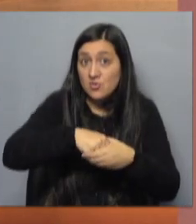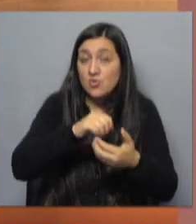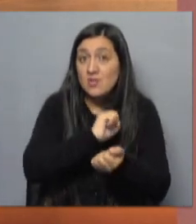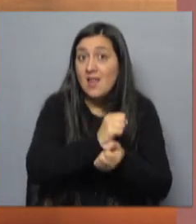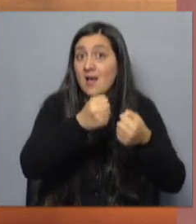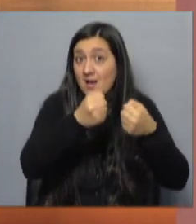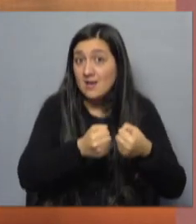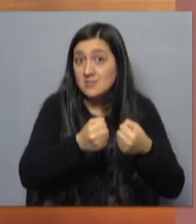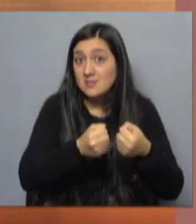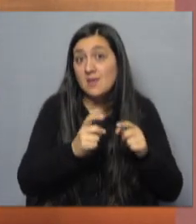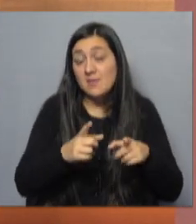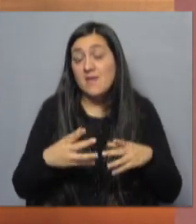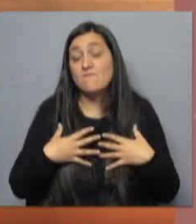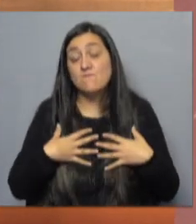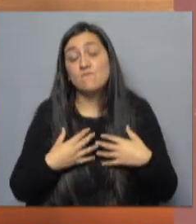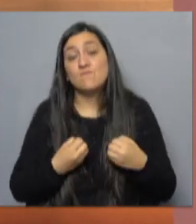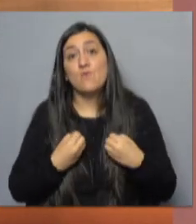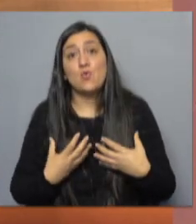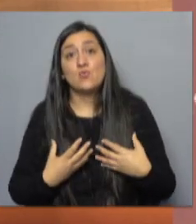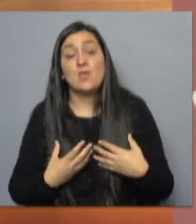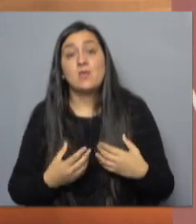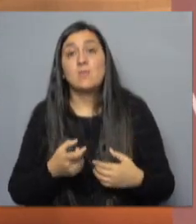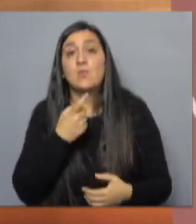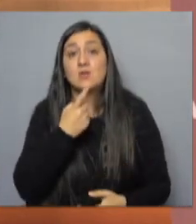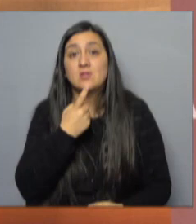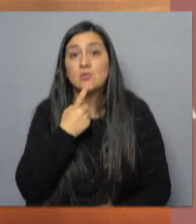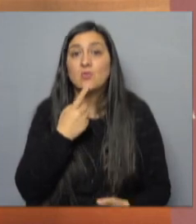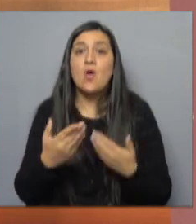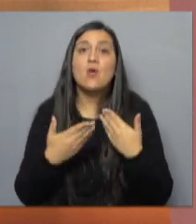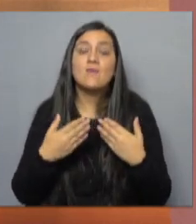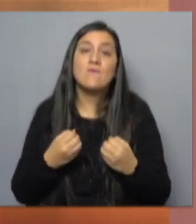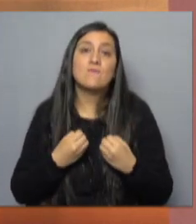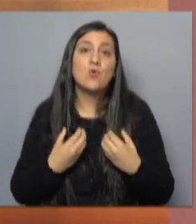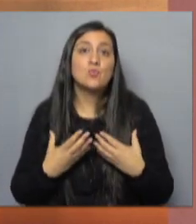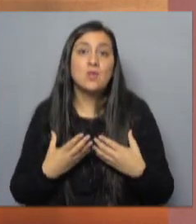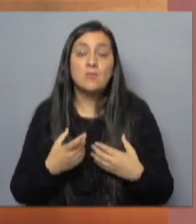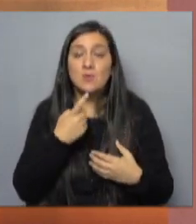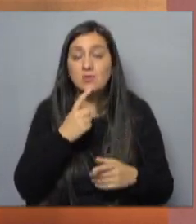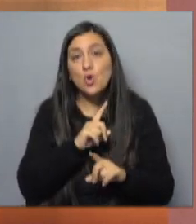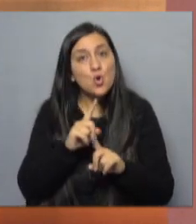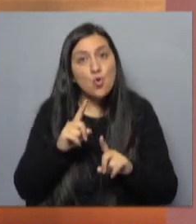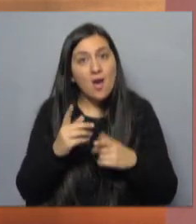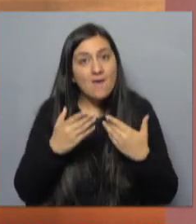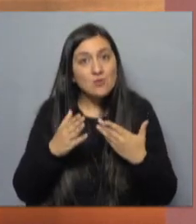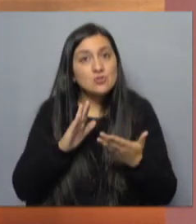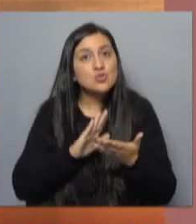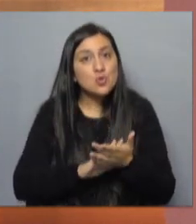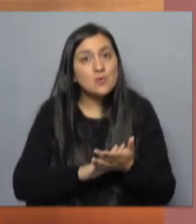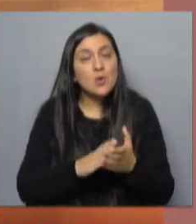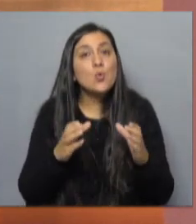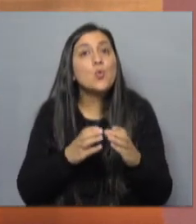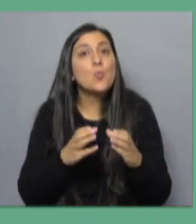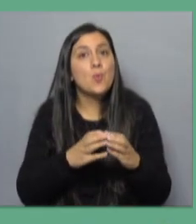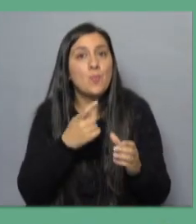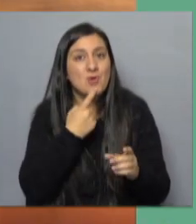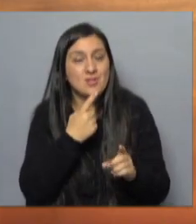voluntades políticas, ¿no? Porque eso es importantísimo. Cuando hablo de voluntades políticas no hablo de partidos políticos, sino de las personas cuando ejercen